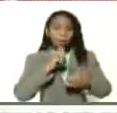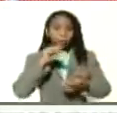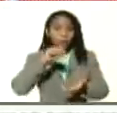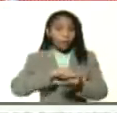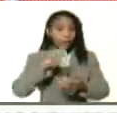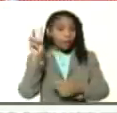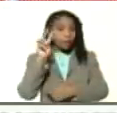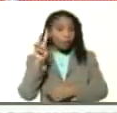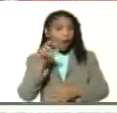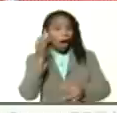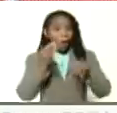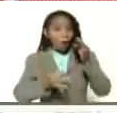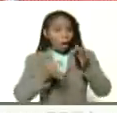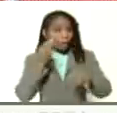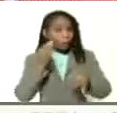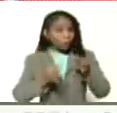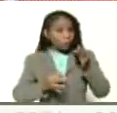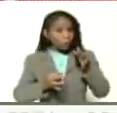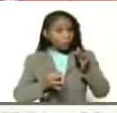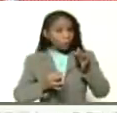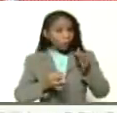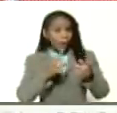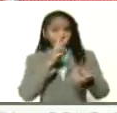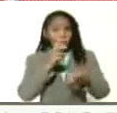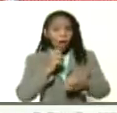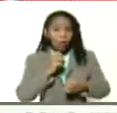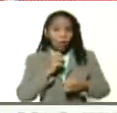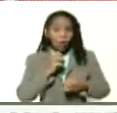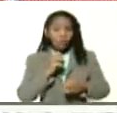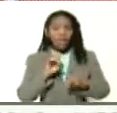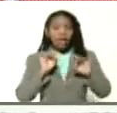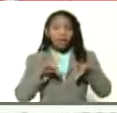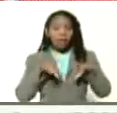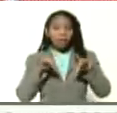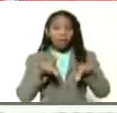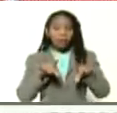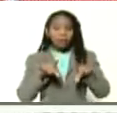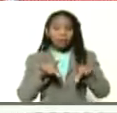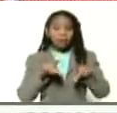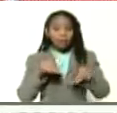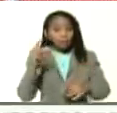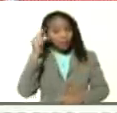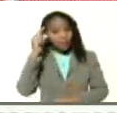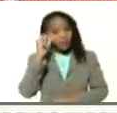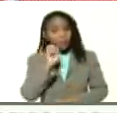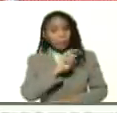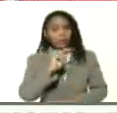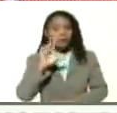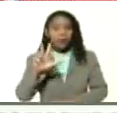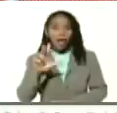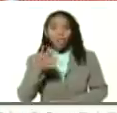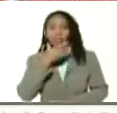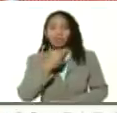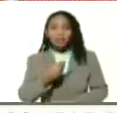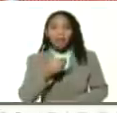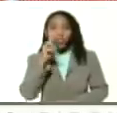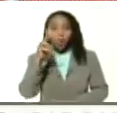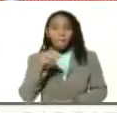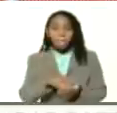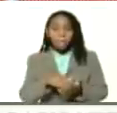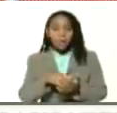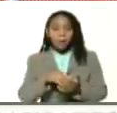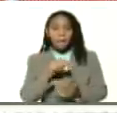Venezuela, sus abogados y el Banco de Inglaterra, en fecha 23 de diciembre del